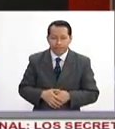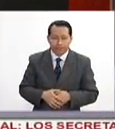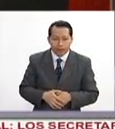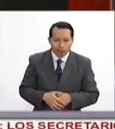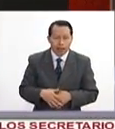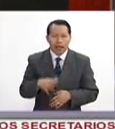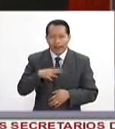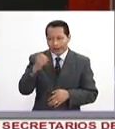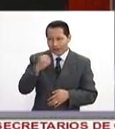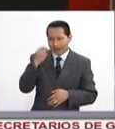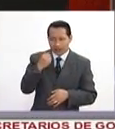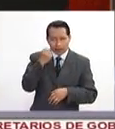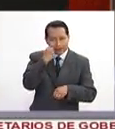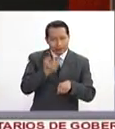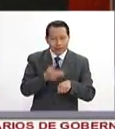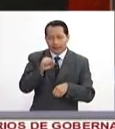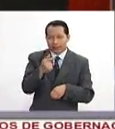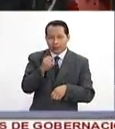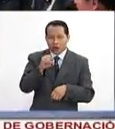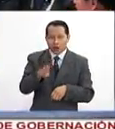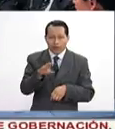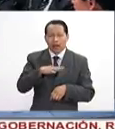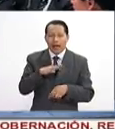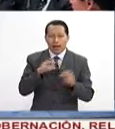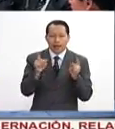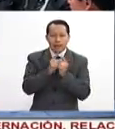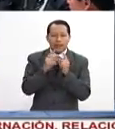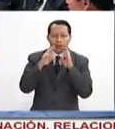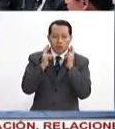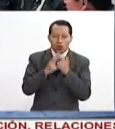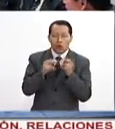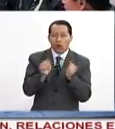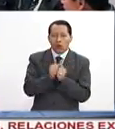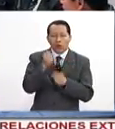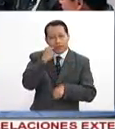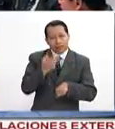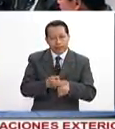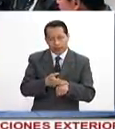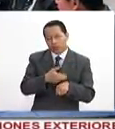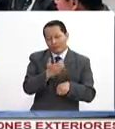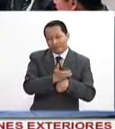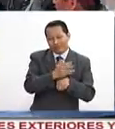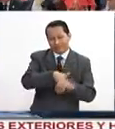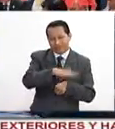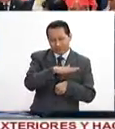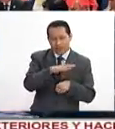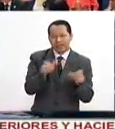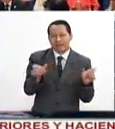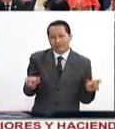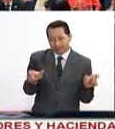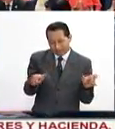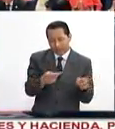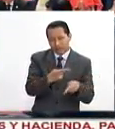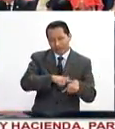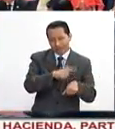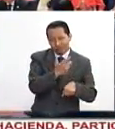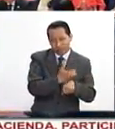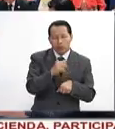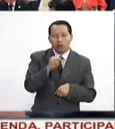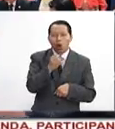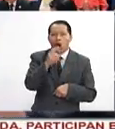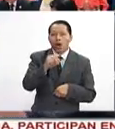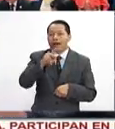Previo a la conferencia, el secretario de Gobernación, Miguel Ángel Osorio Chong, se reunió con el secretario de Seguridad Nacional de Estados Unidos, John Kelly. Ahí afirmó que el objetivo de dicho encuentro